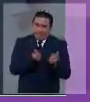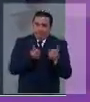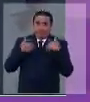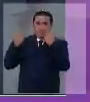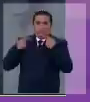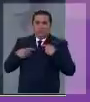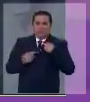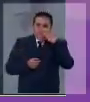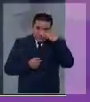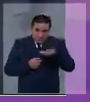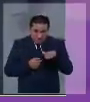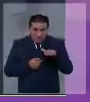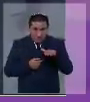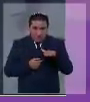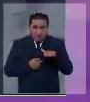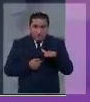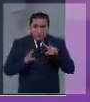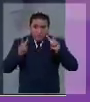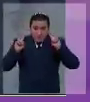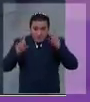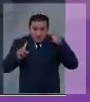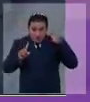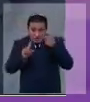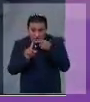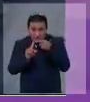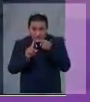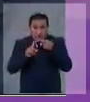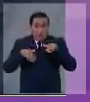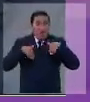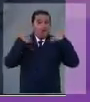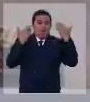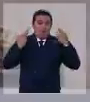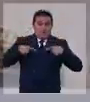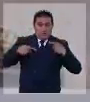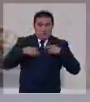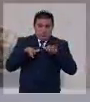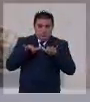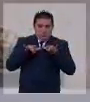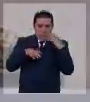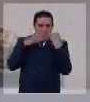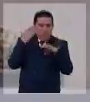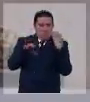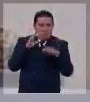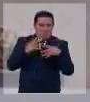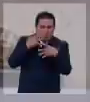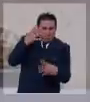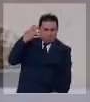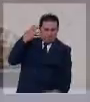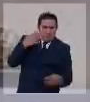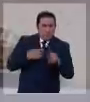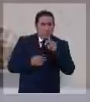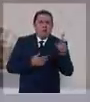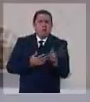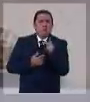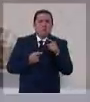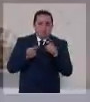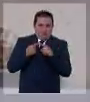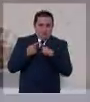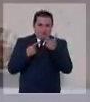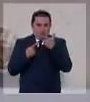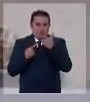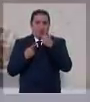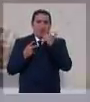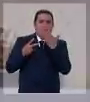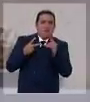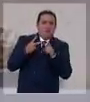a usted le hicieron preguntas y la segunda mayor se llamaba impuestos. Quienes lanzaron las